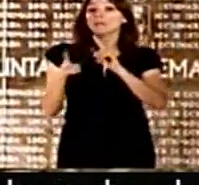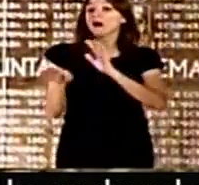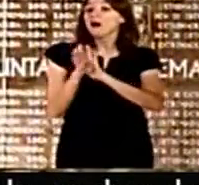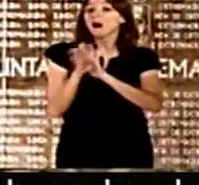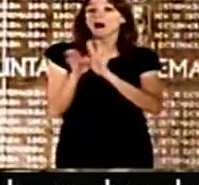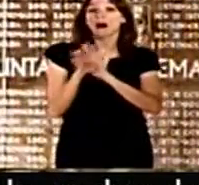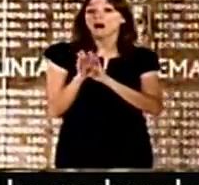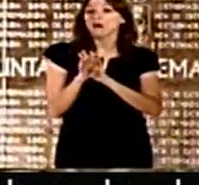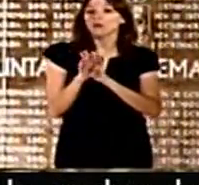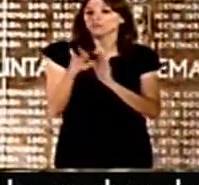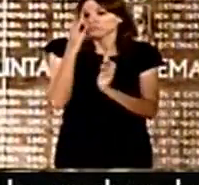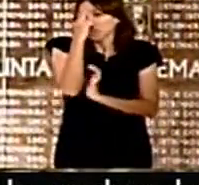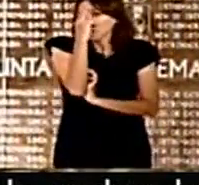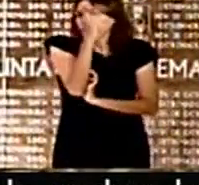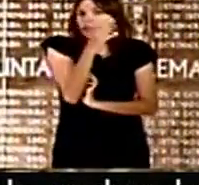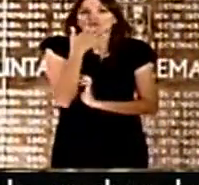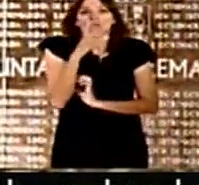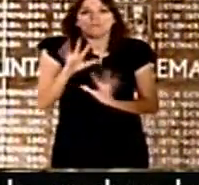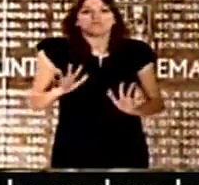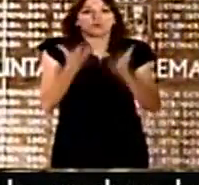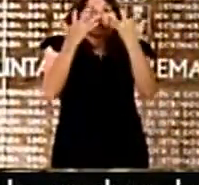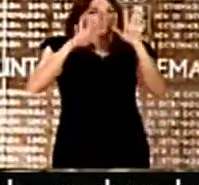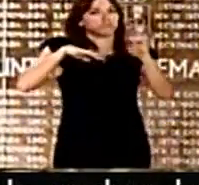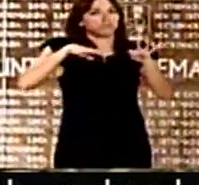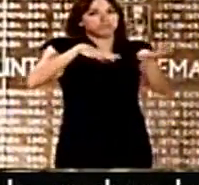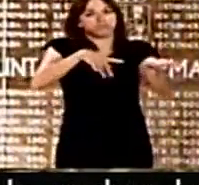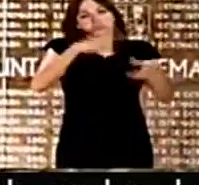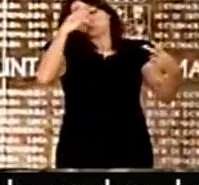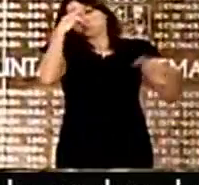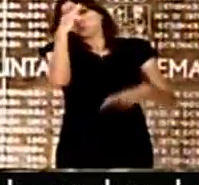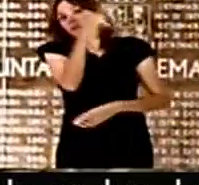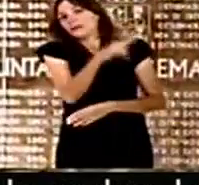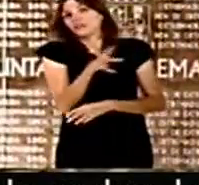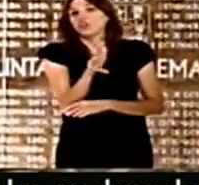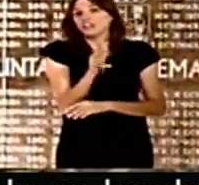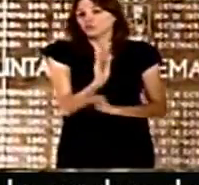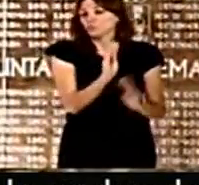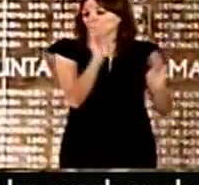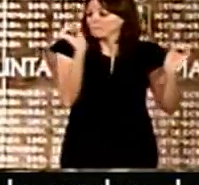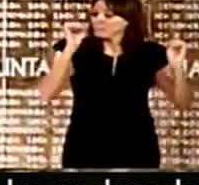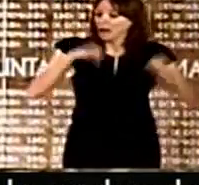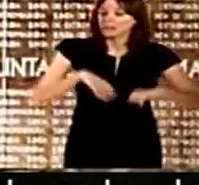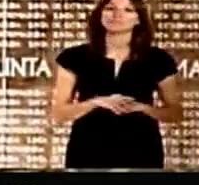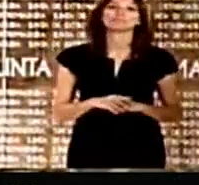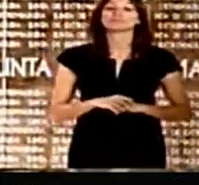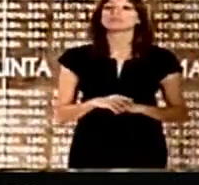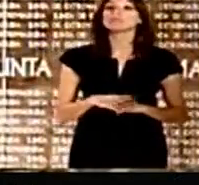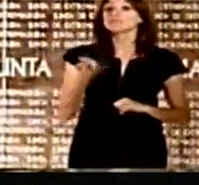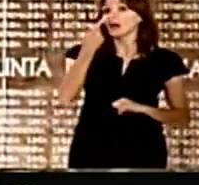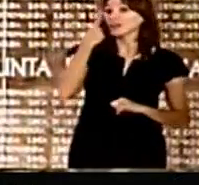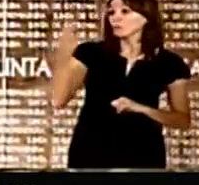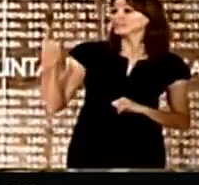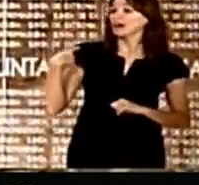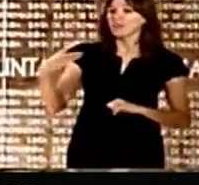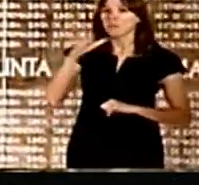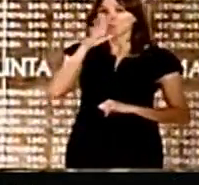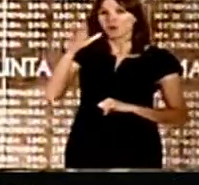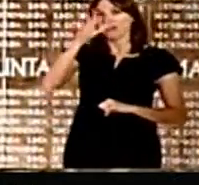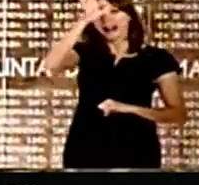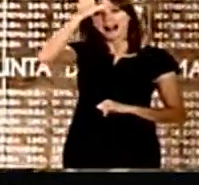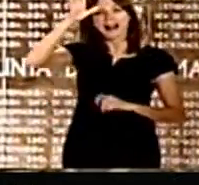Nosotros respetamos cualquier manifestación que quieran hacer los alumnos, están en su derecho. Desde el año pasado que tuvimos una ola de